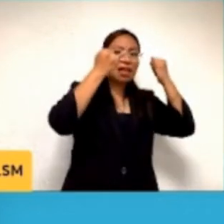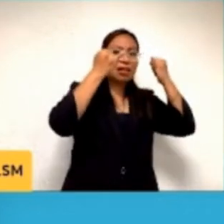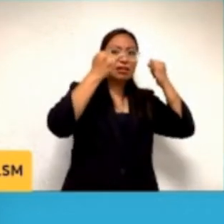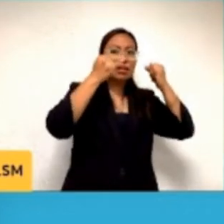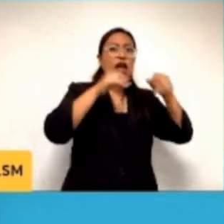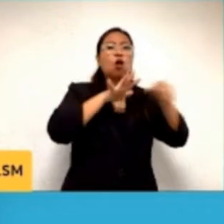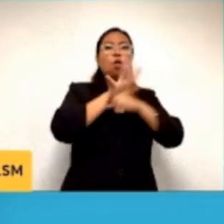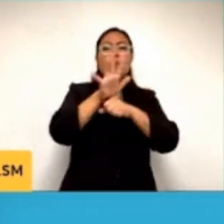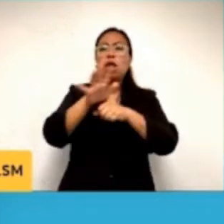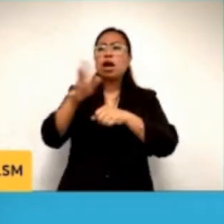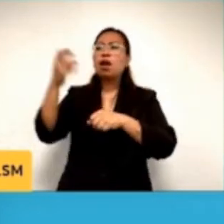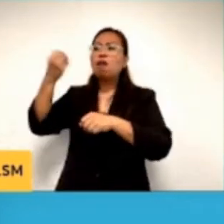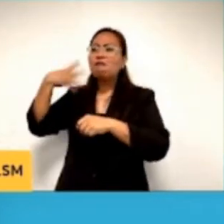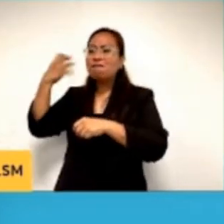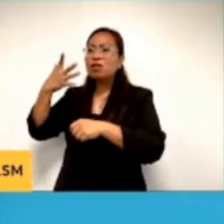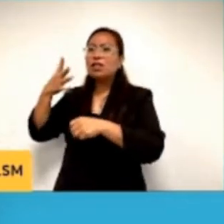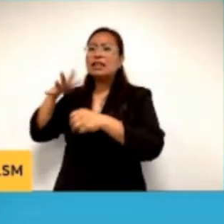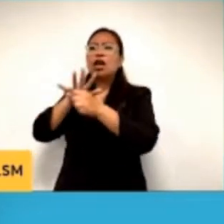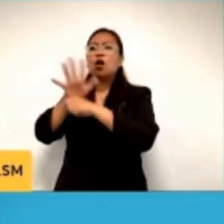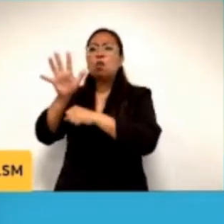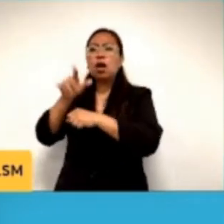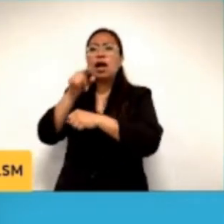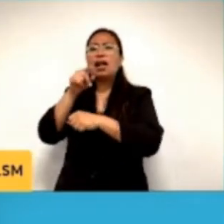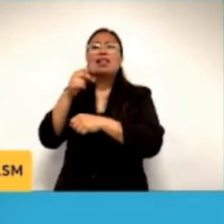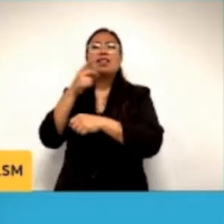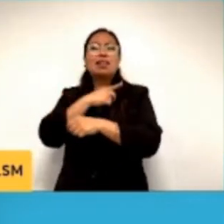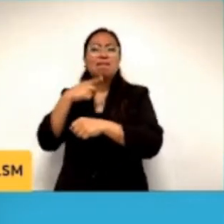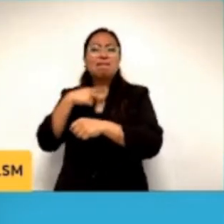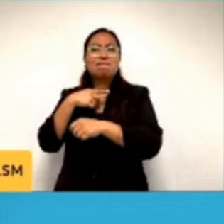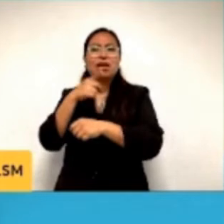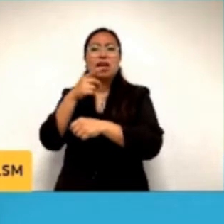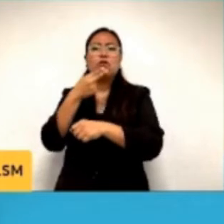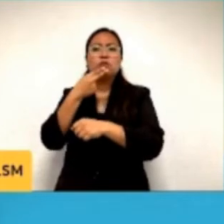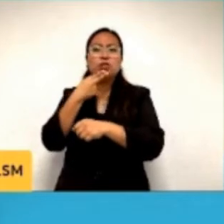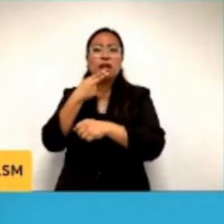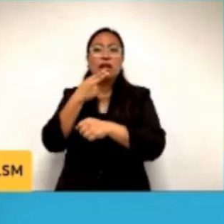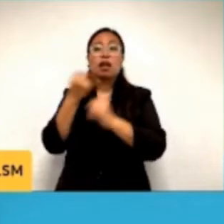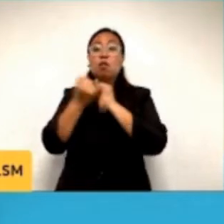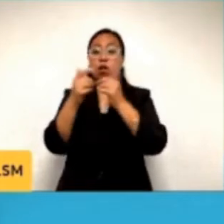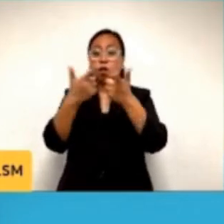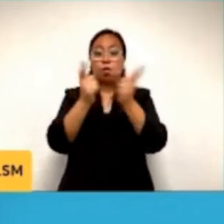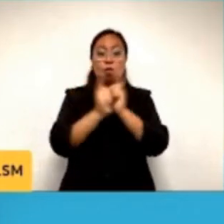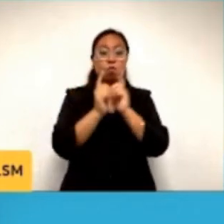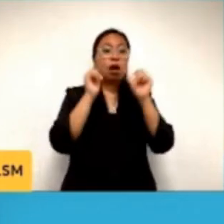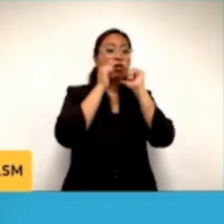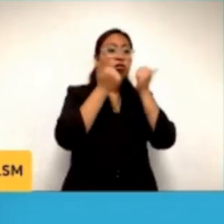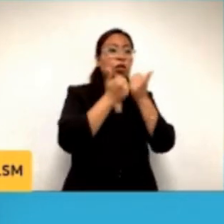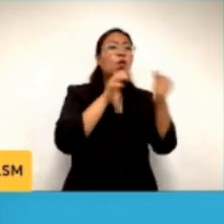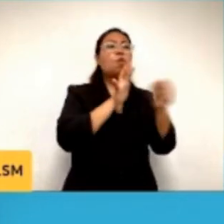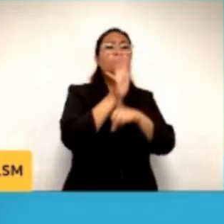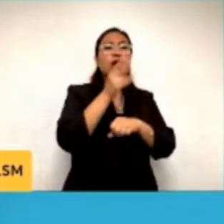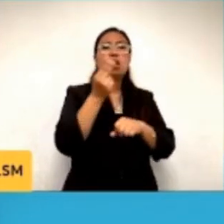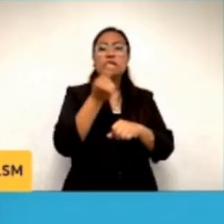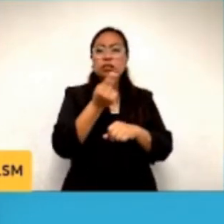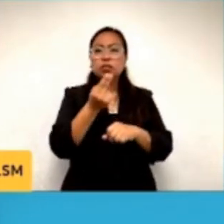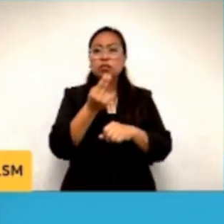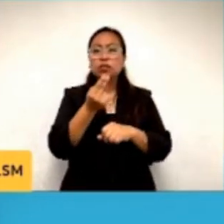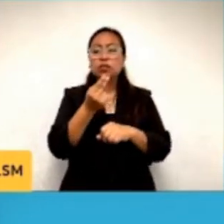qué grupos o asociaciones? Por eso creo que LinkedIn puede ser nuestro mejor amigo, porque si nosotros identificamos a personas